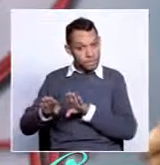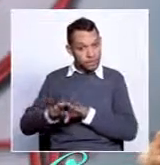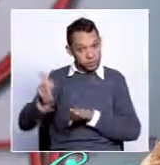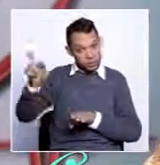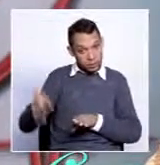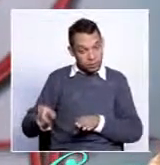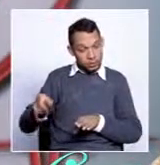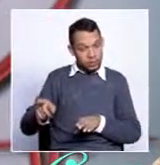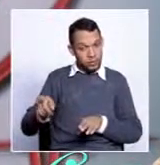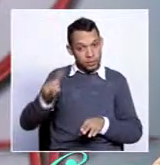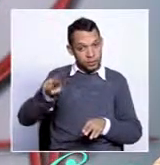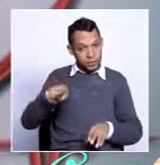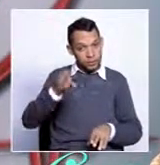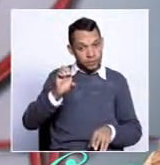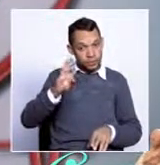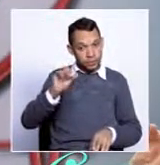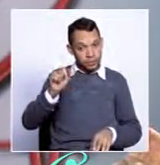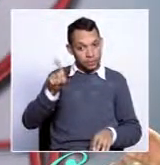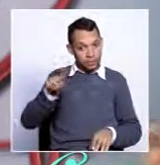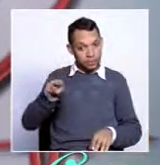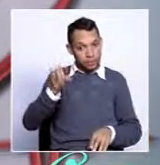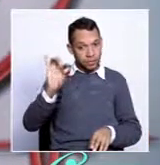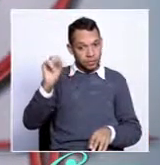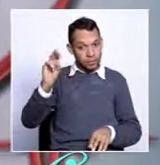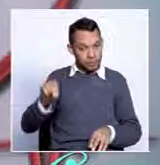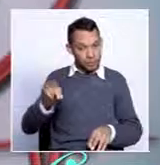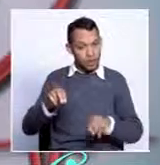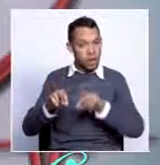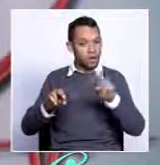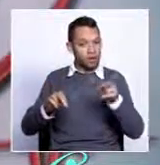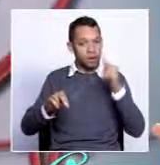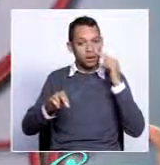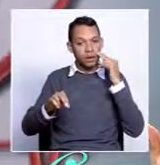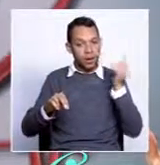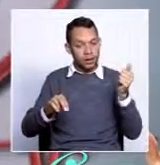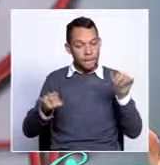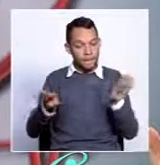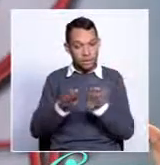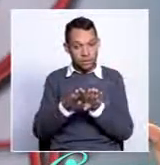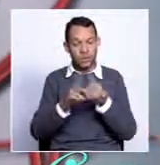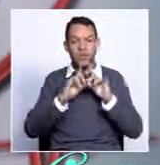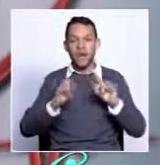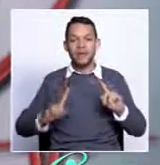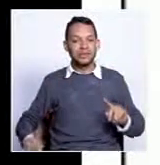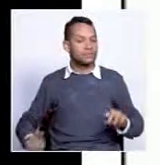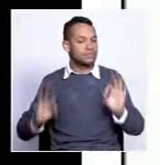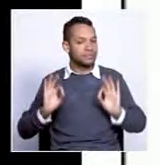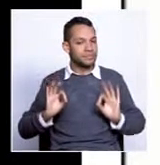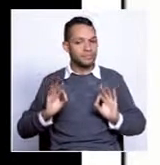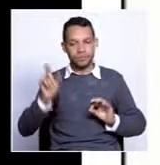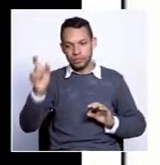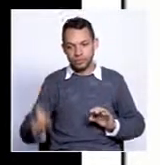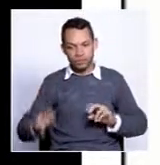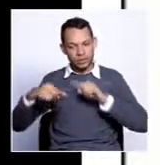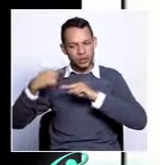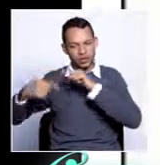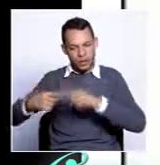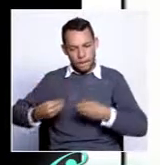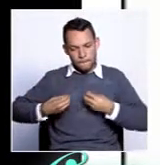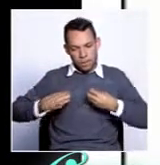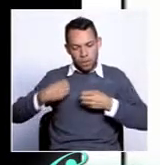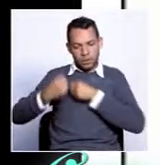que lo de la señora y ahí es donde uno tiene que hacer un alto en el camino hacer una muy buena historia clínica